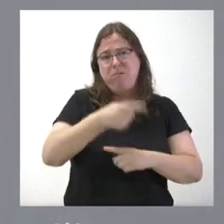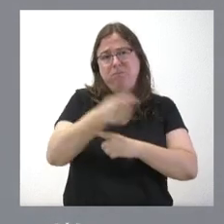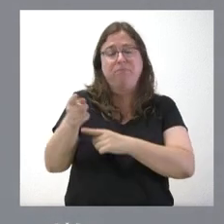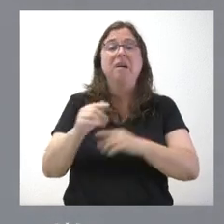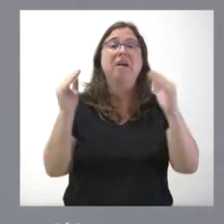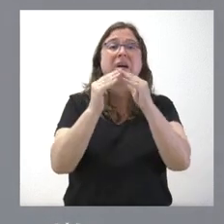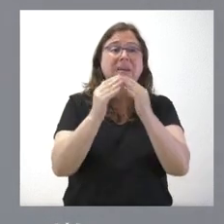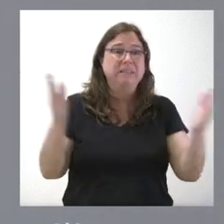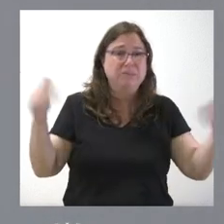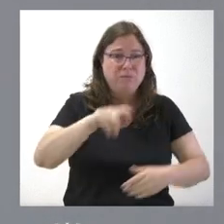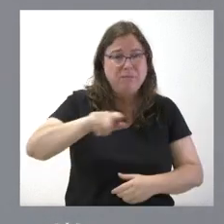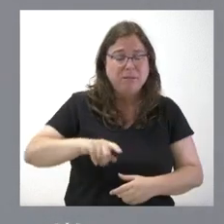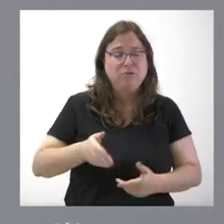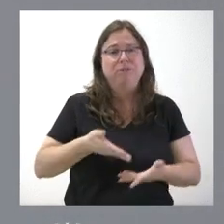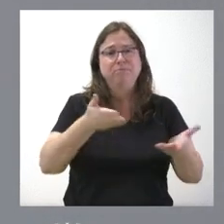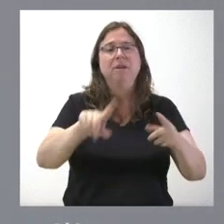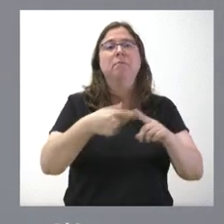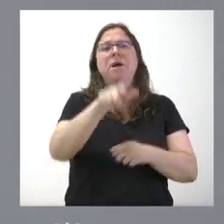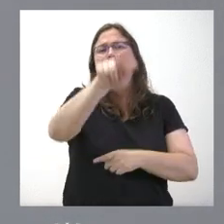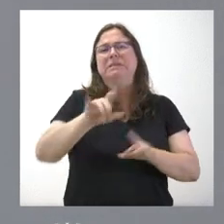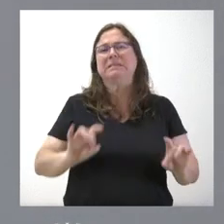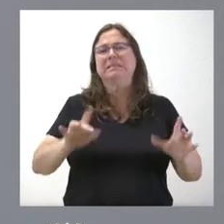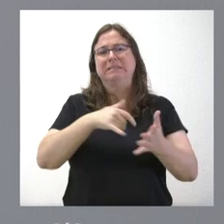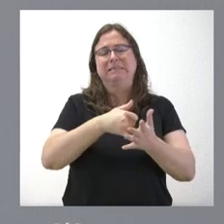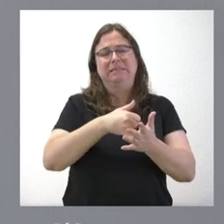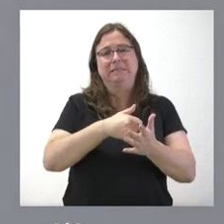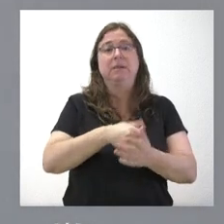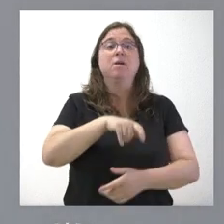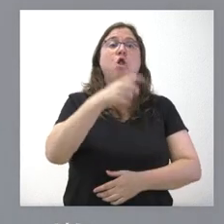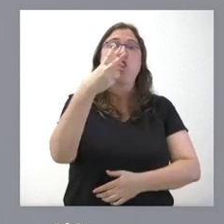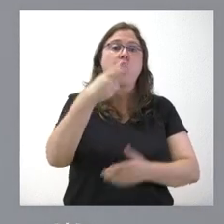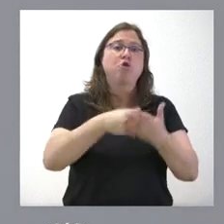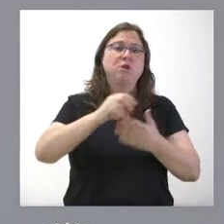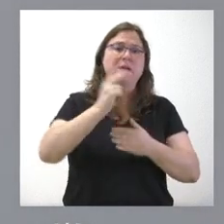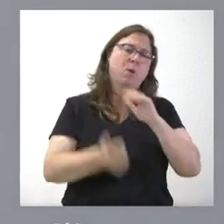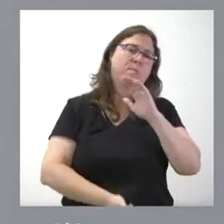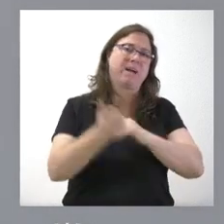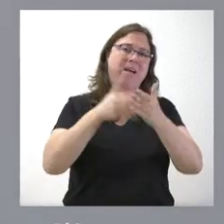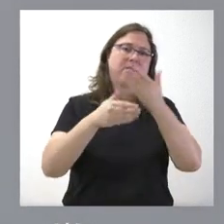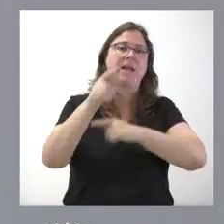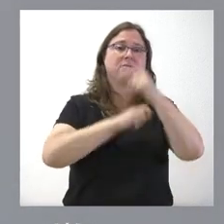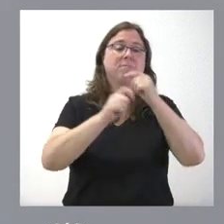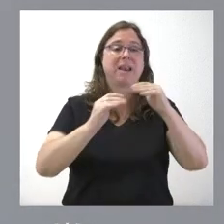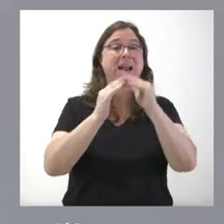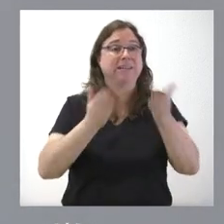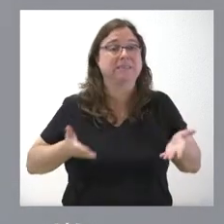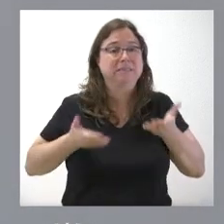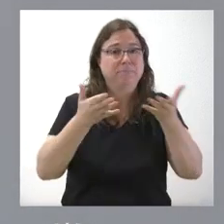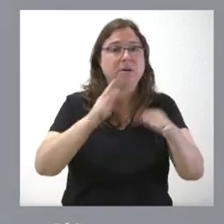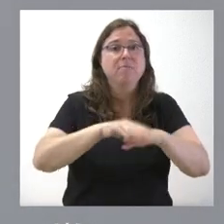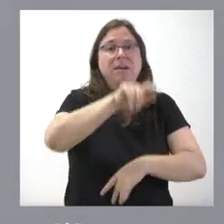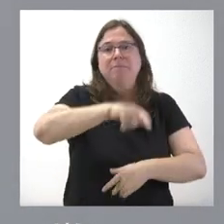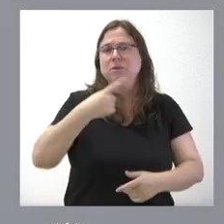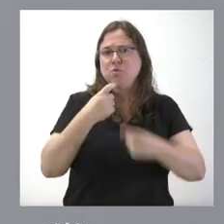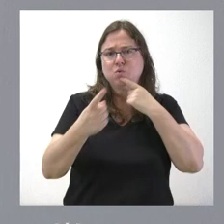personas especial realment vulnerables más de 2 millones de euros a través deas asociaciones para facilitar el acceso a la vivienda a las personas con más